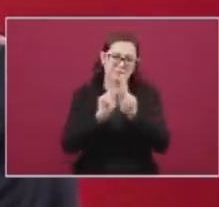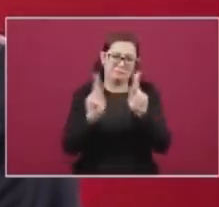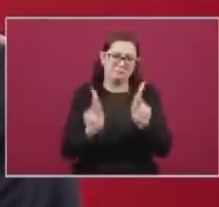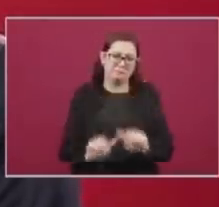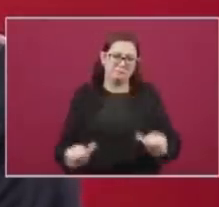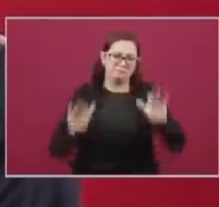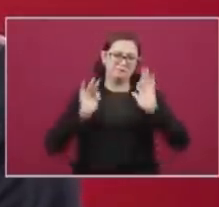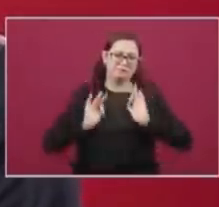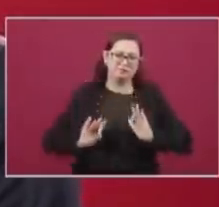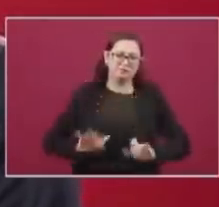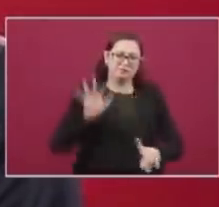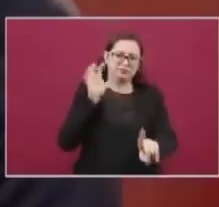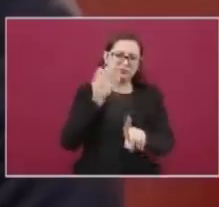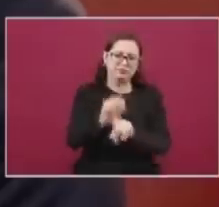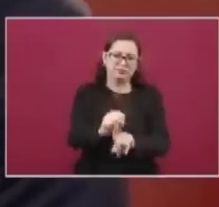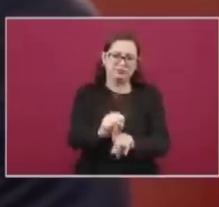país.